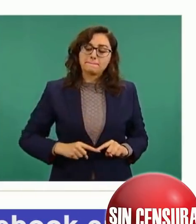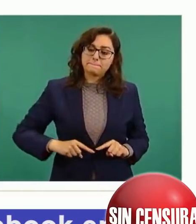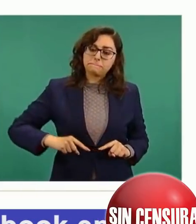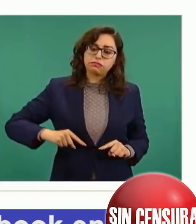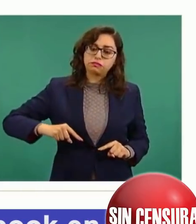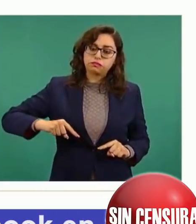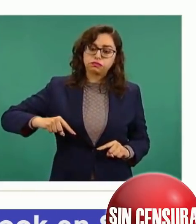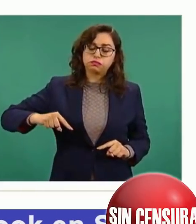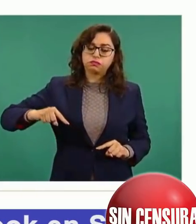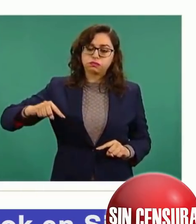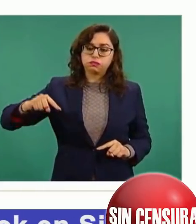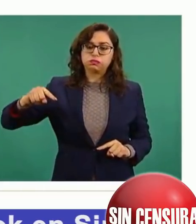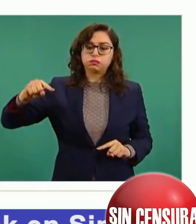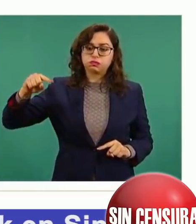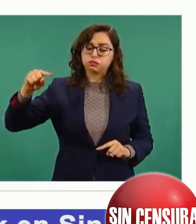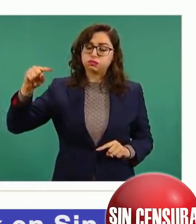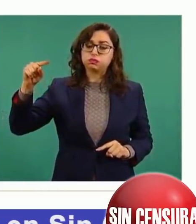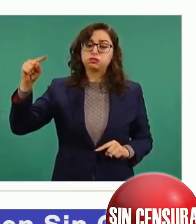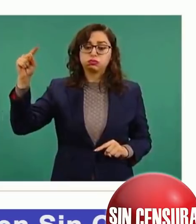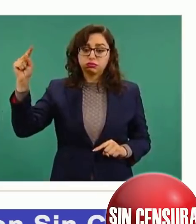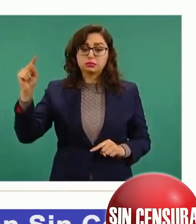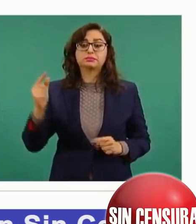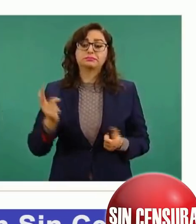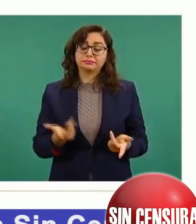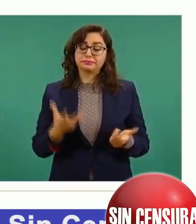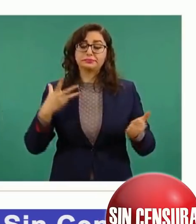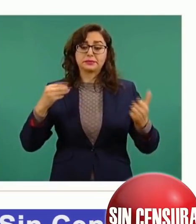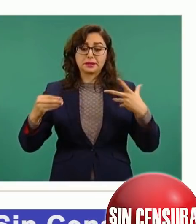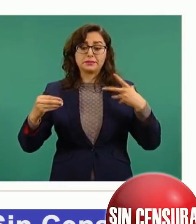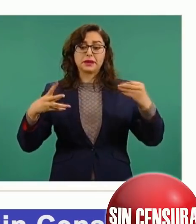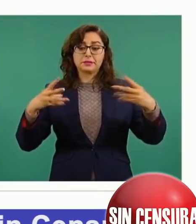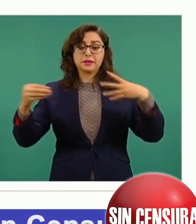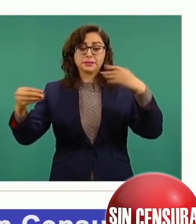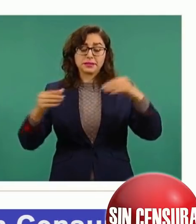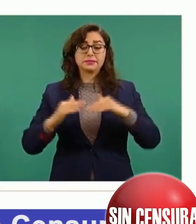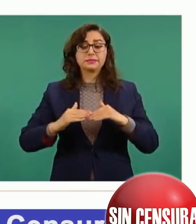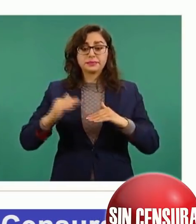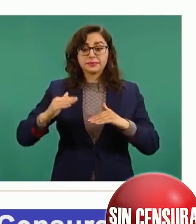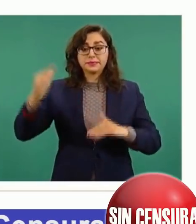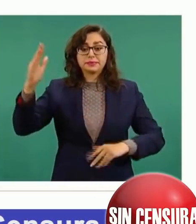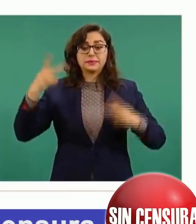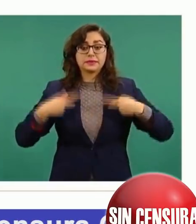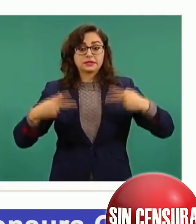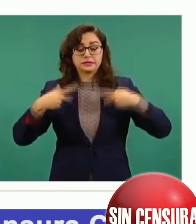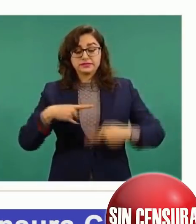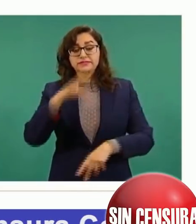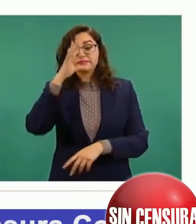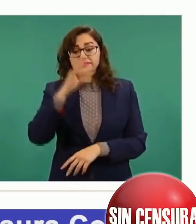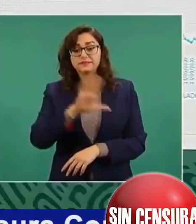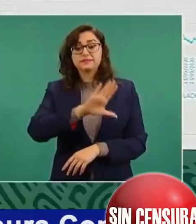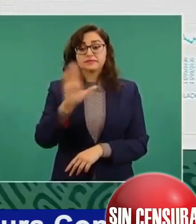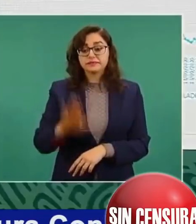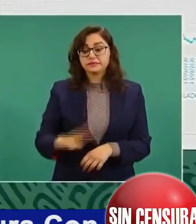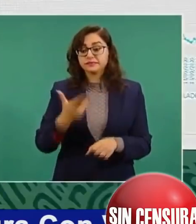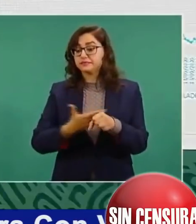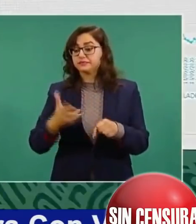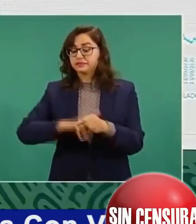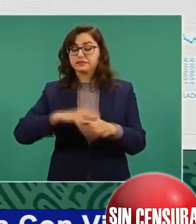las entidades que ya mencioné, pero ciertamente en fase de ascenso, también en la mortalidad, la siguiente, y en la